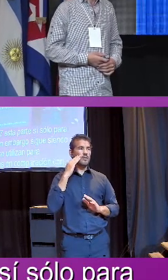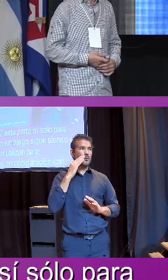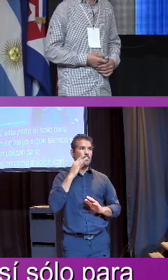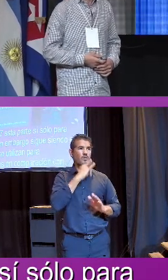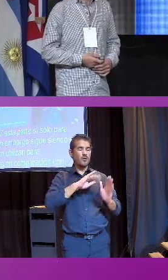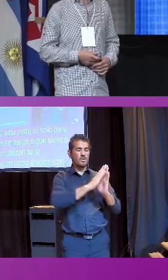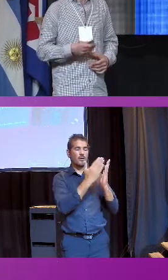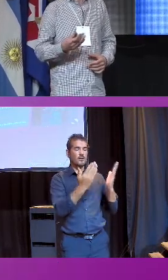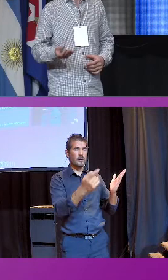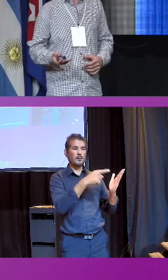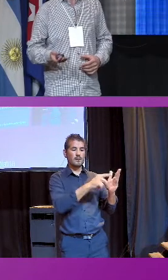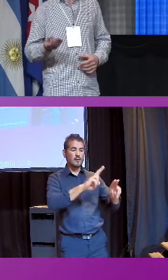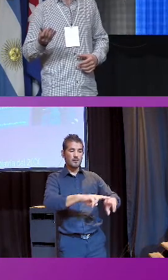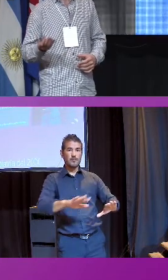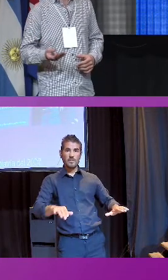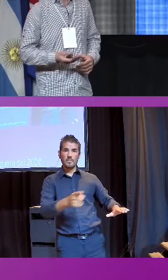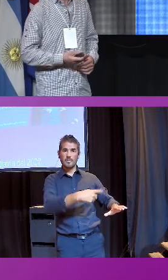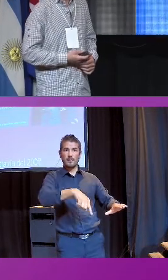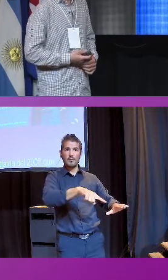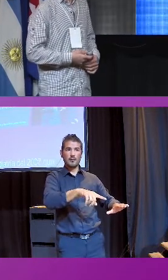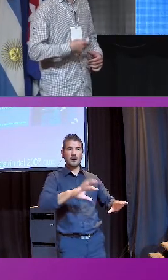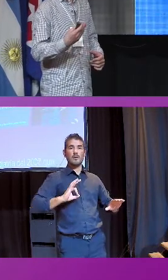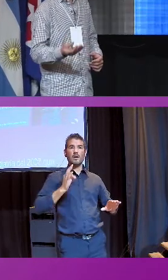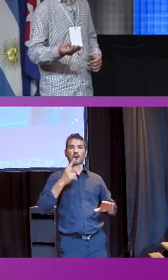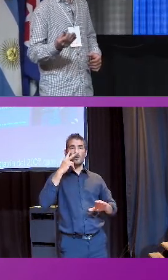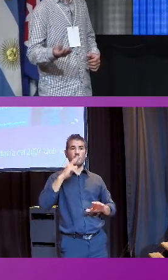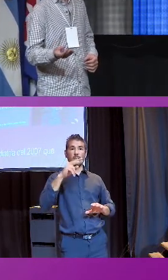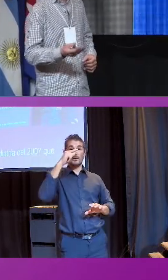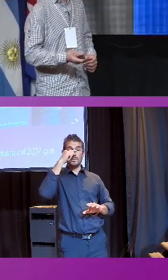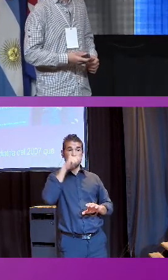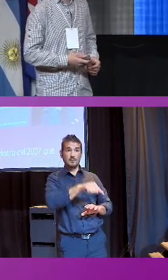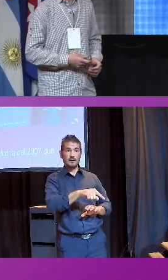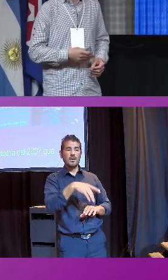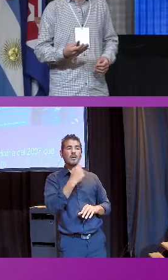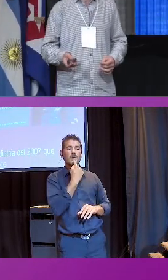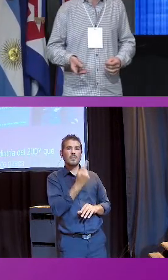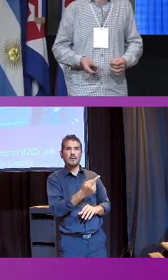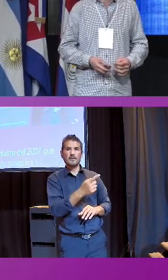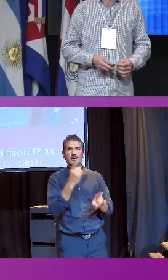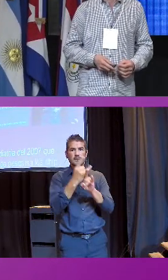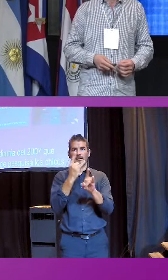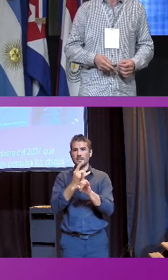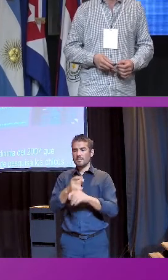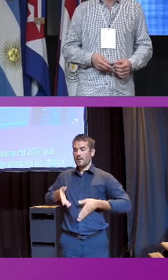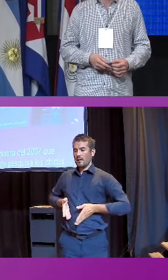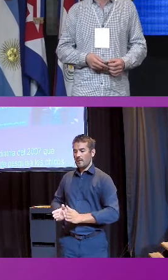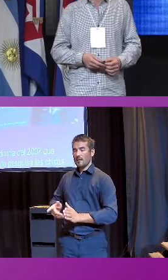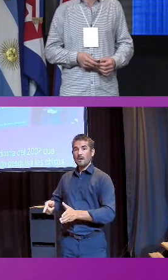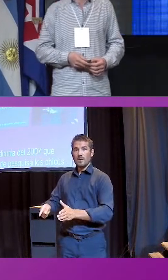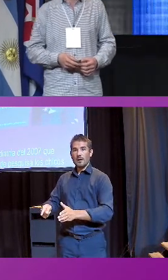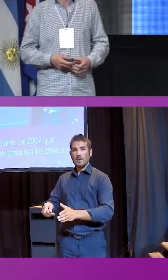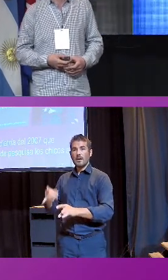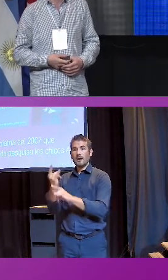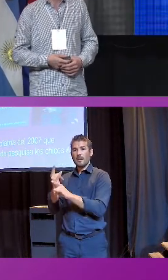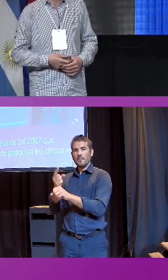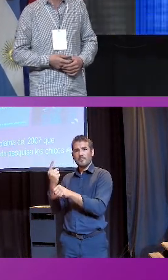muy importante de pediatría del 2007 que recomendaba tomar herramientas de pesquisa a los chicos a los 18 y a